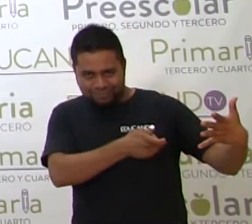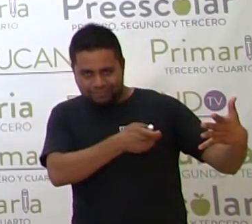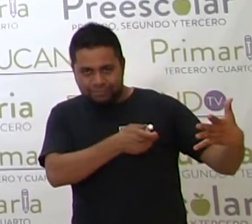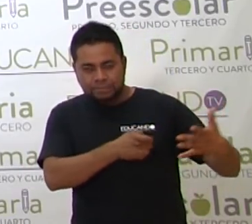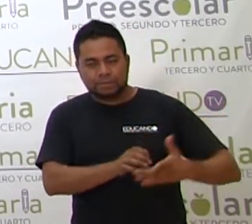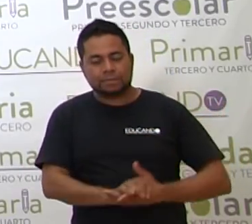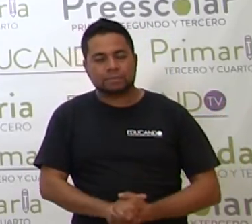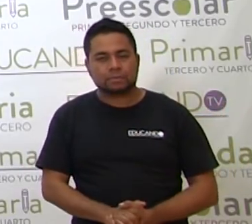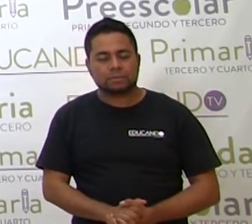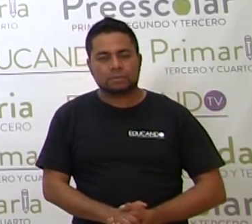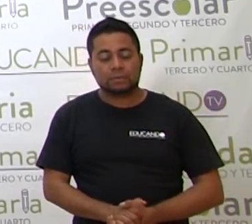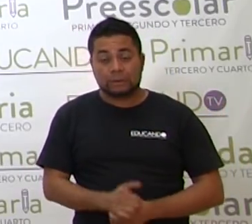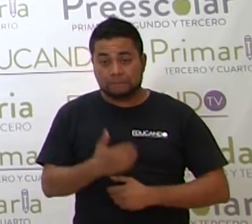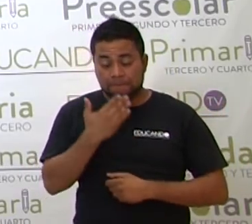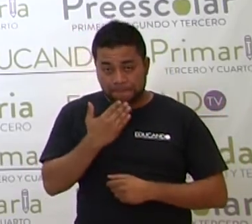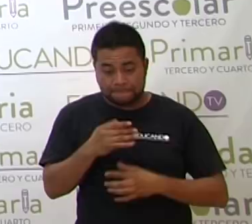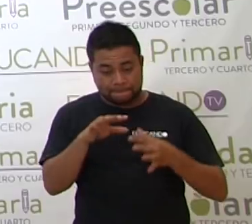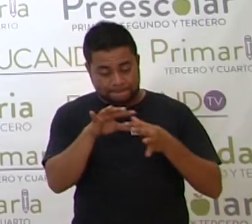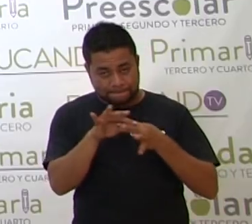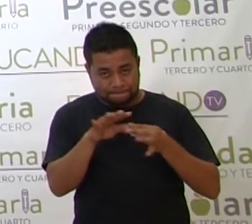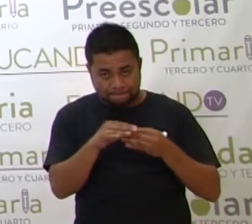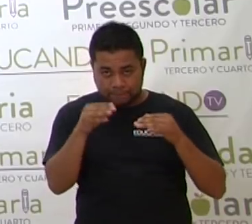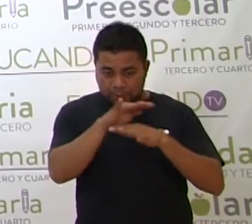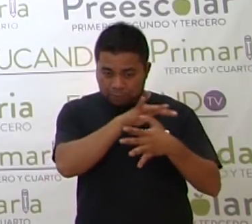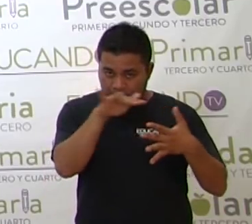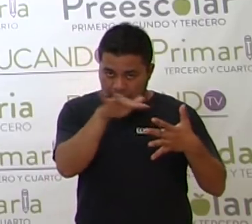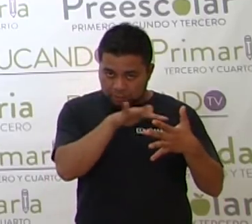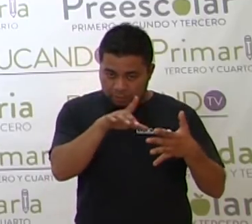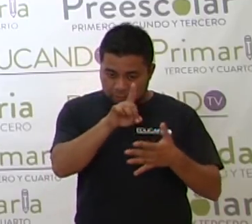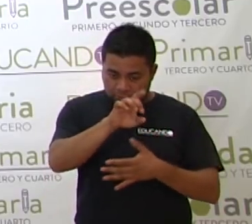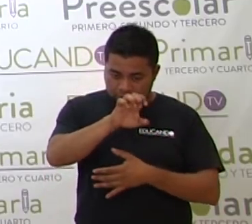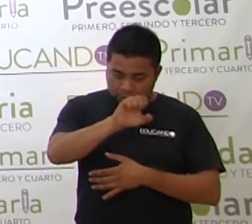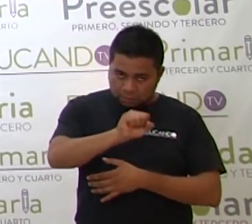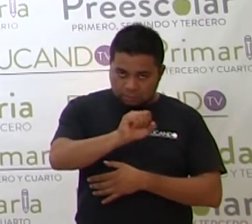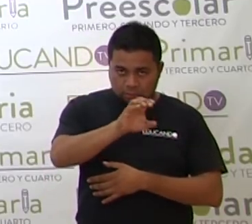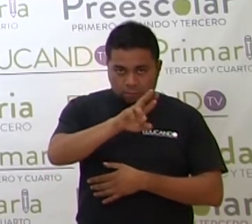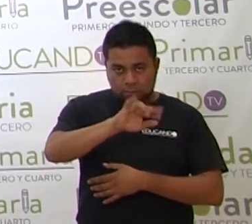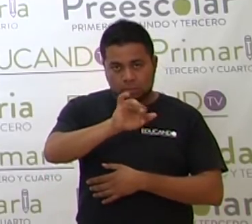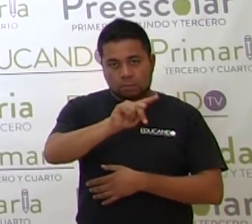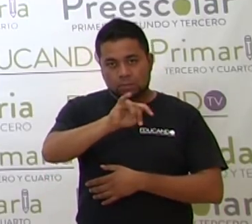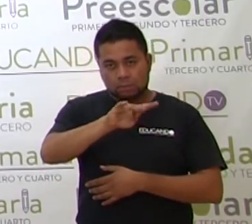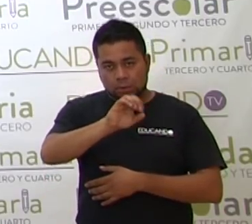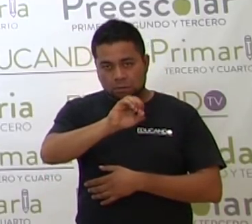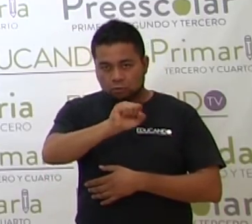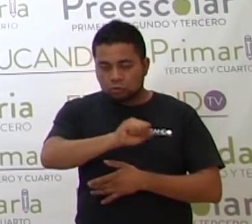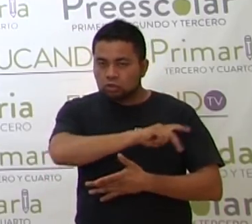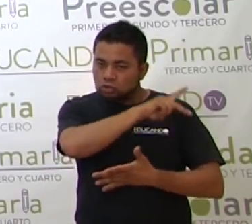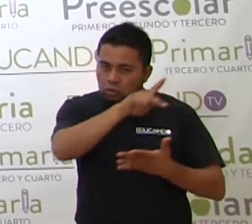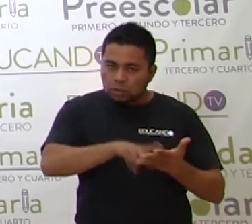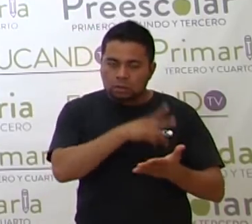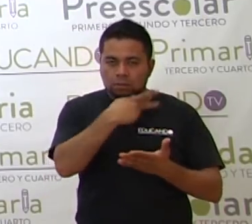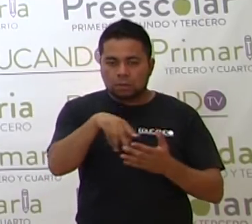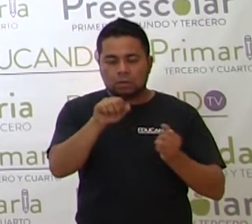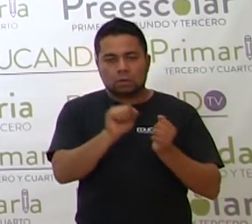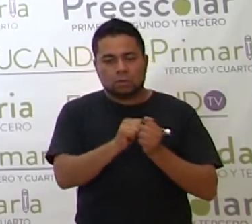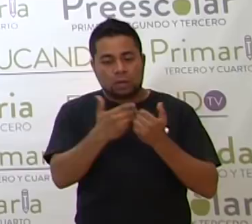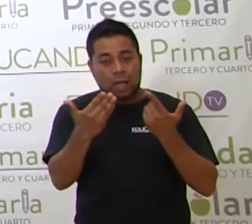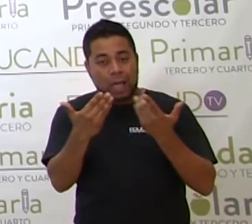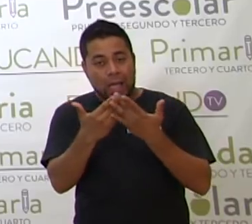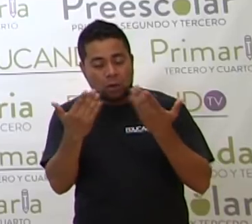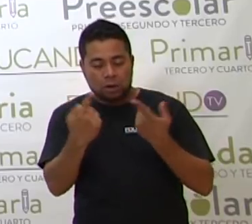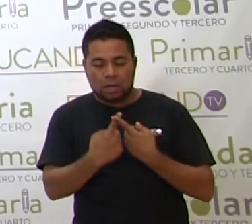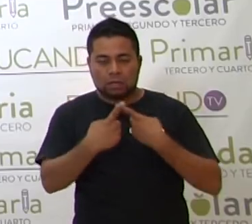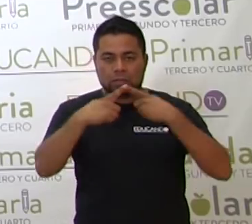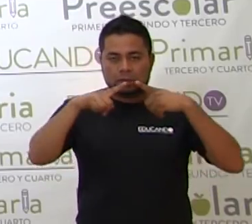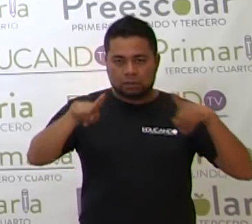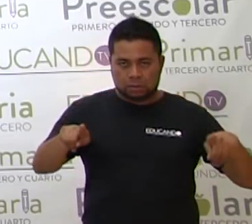Y vamos a hablar de los textos descriptivos nuevamente, pero con una diferencia, que ahora vamos a